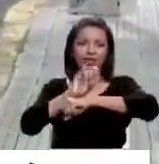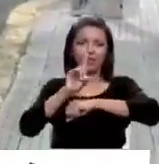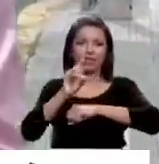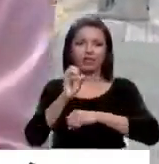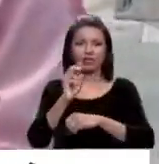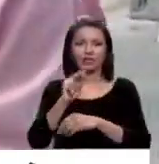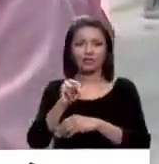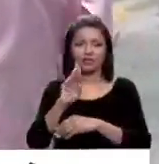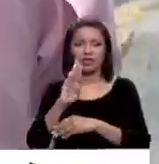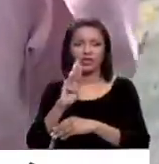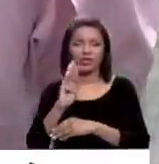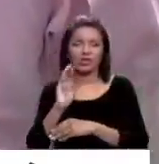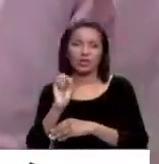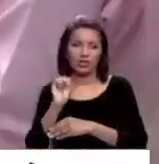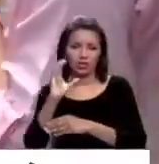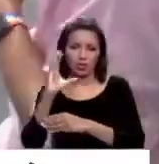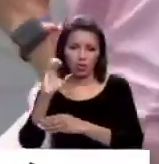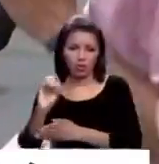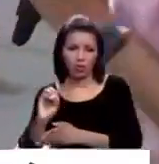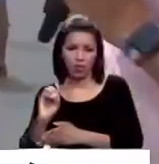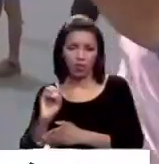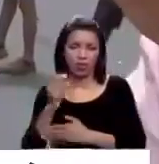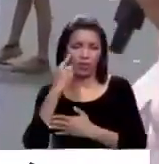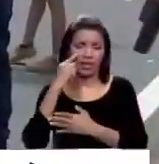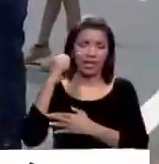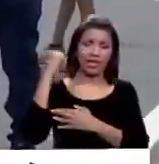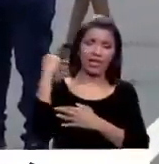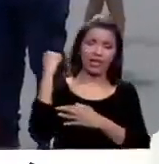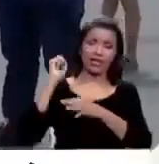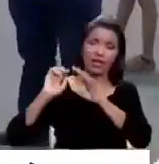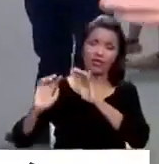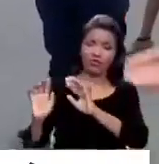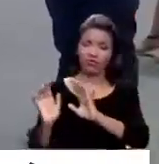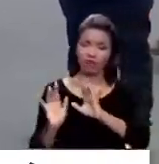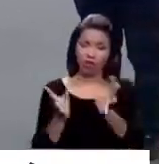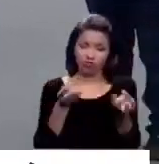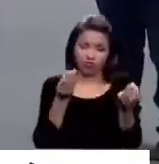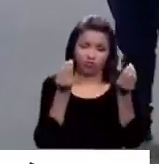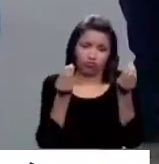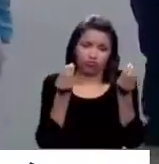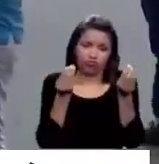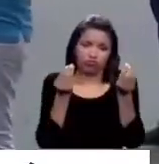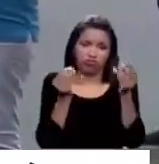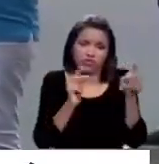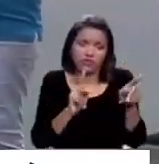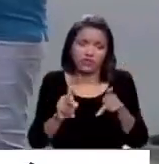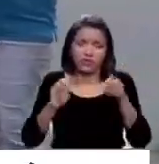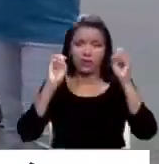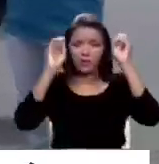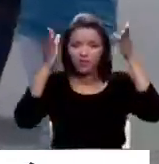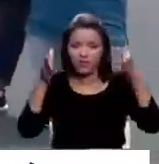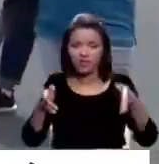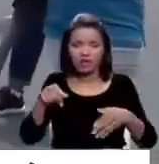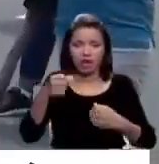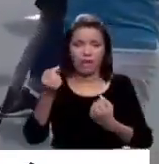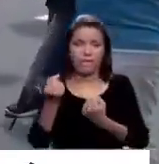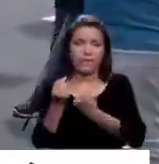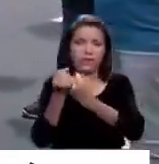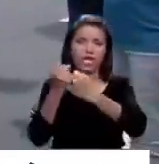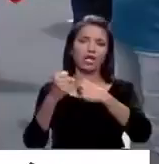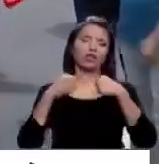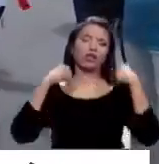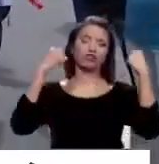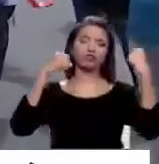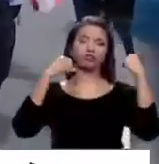el final de la marcha donde me encuentro uno se puede apreciar por la gran cantidad de educadores que han venido a esta convocatoria